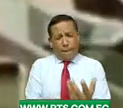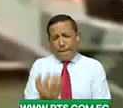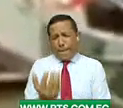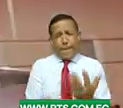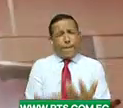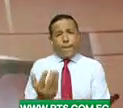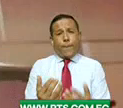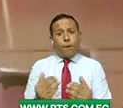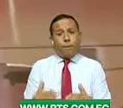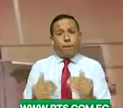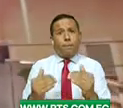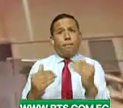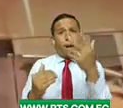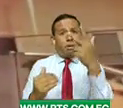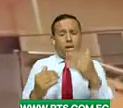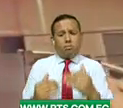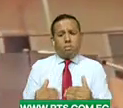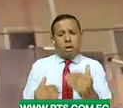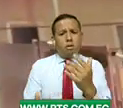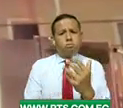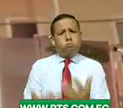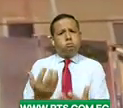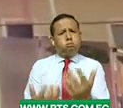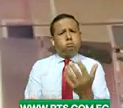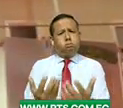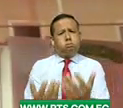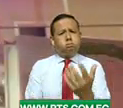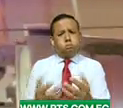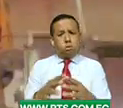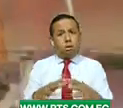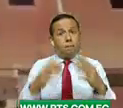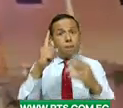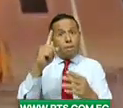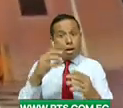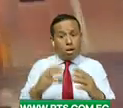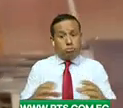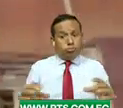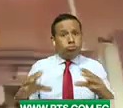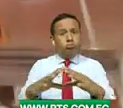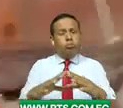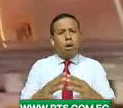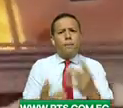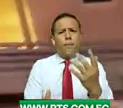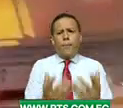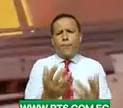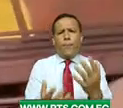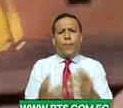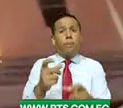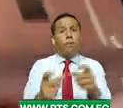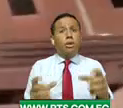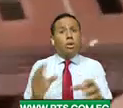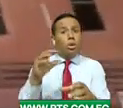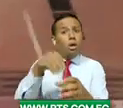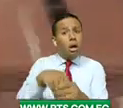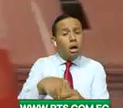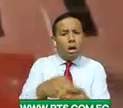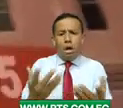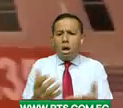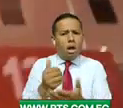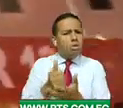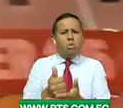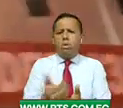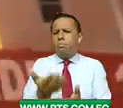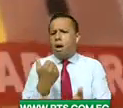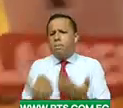3 pisos y provocó un incendio y el colapso de la primera planta. Todas las personas que se encontraban en el edificio